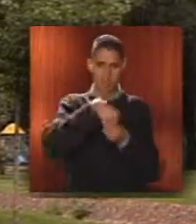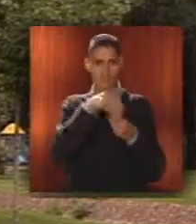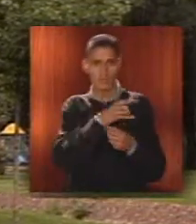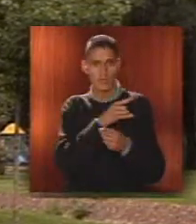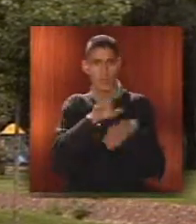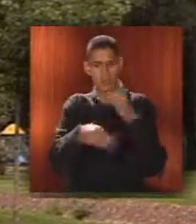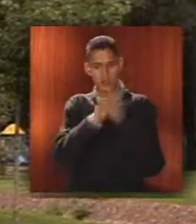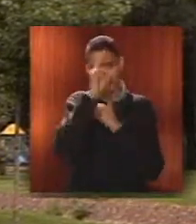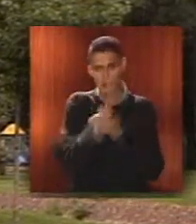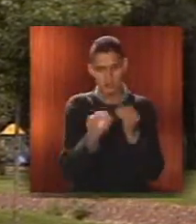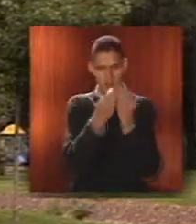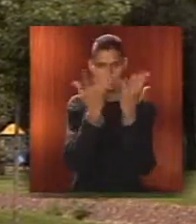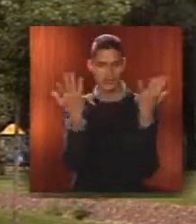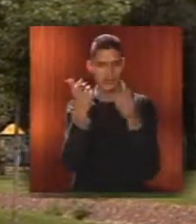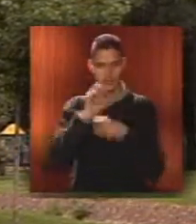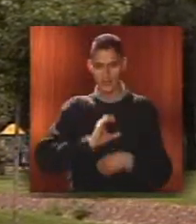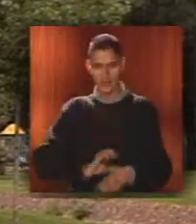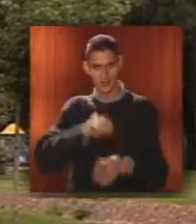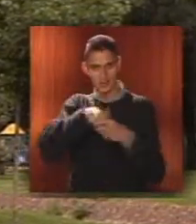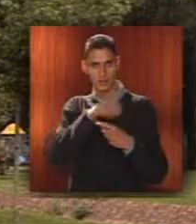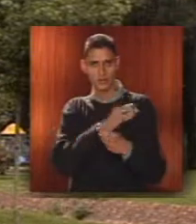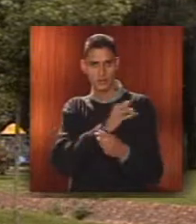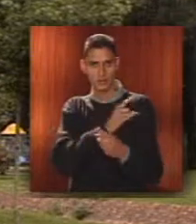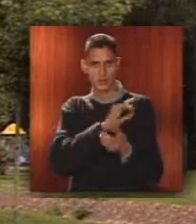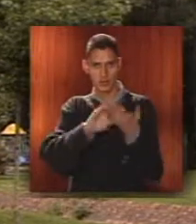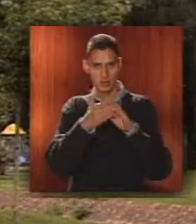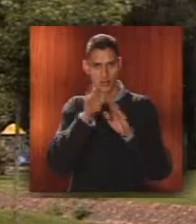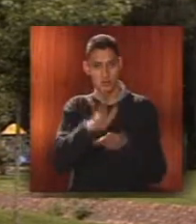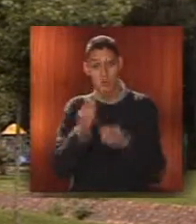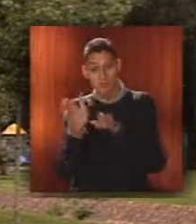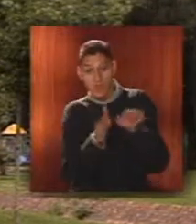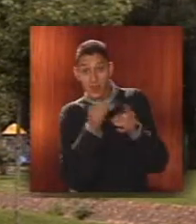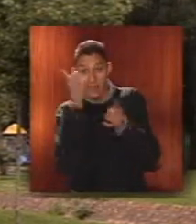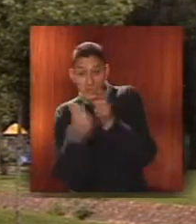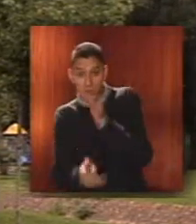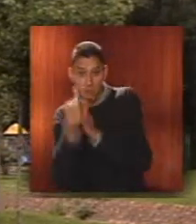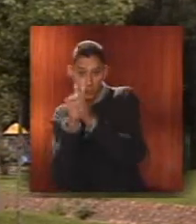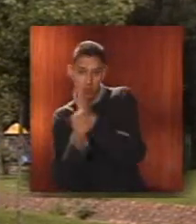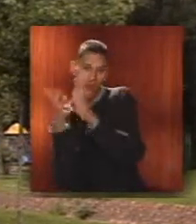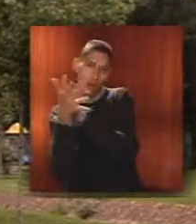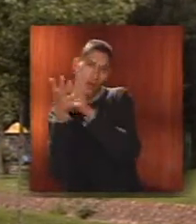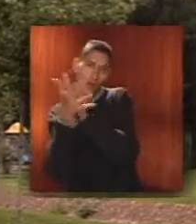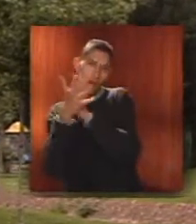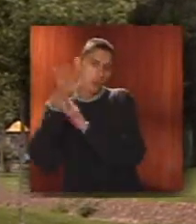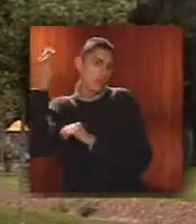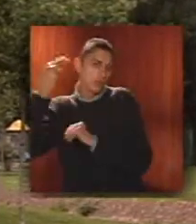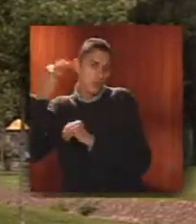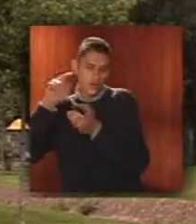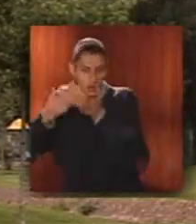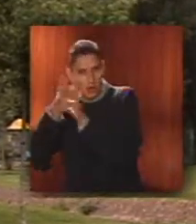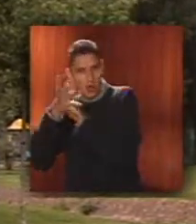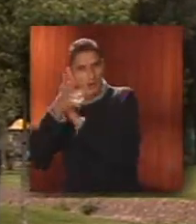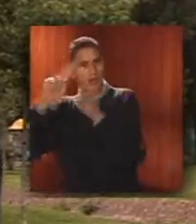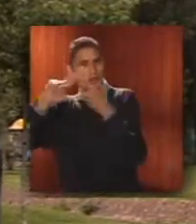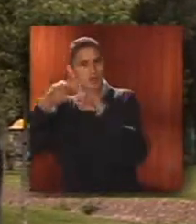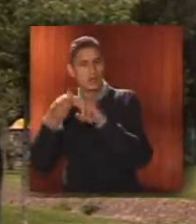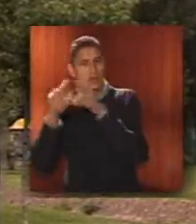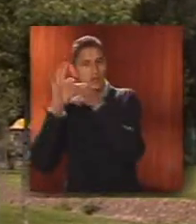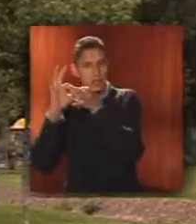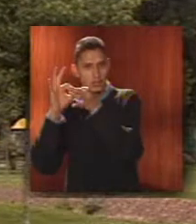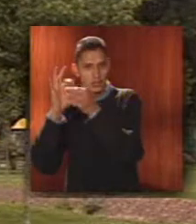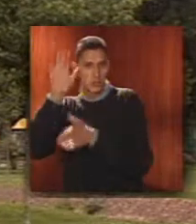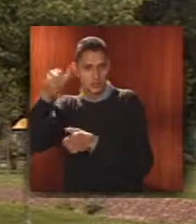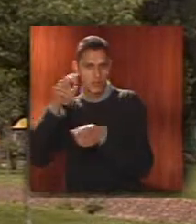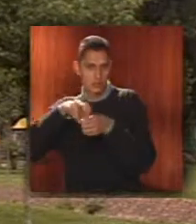académica y en la pluralidad de la comunidad universitaria. Y en nuestro segmento final y cómo es la historia hablaremos acerca de la Federación